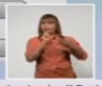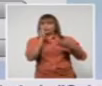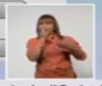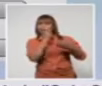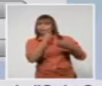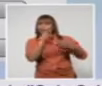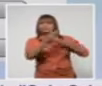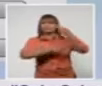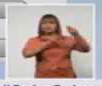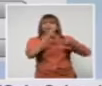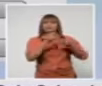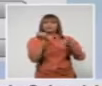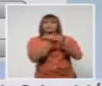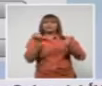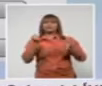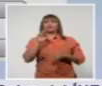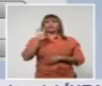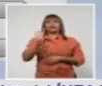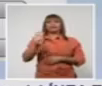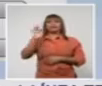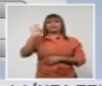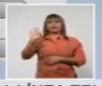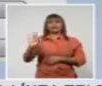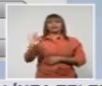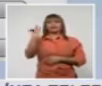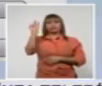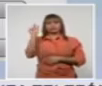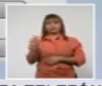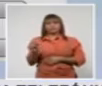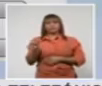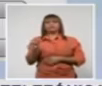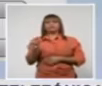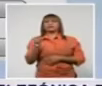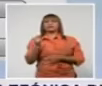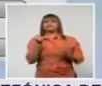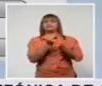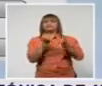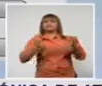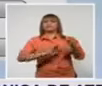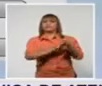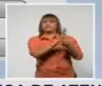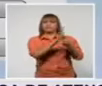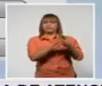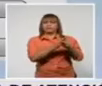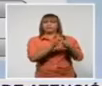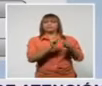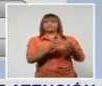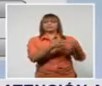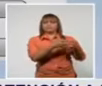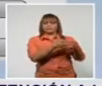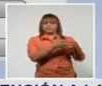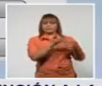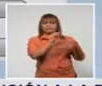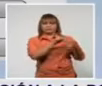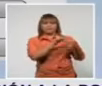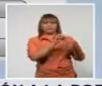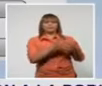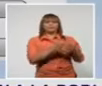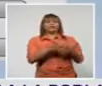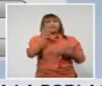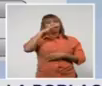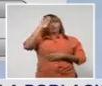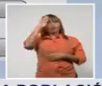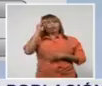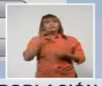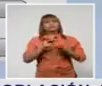procesadas, se diagnosticaron un total de 48 nuevos casos positivos a la COVID-19. De este modo, Cuba llega a la cifra